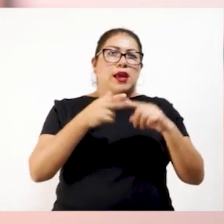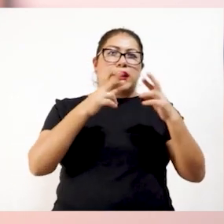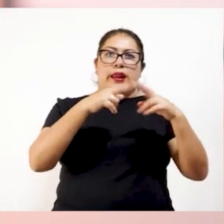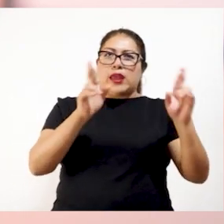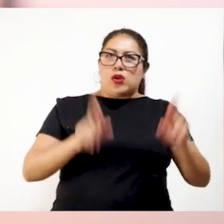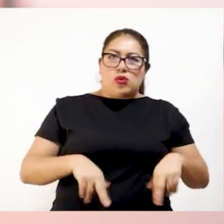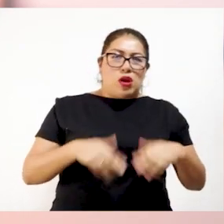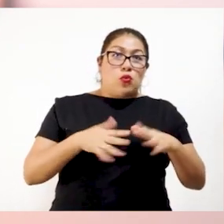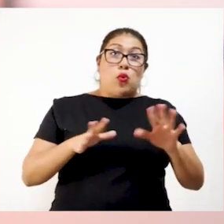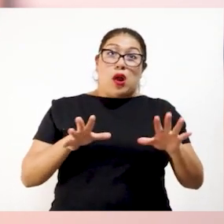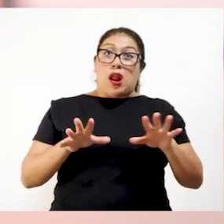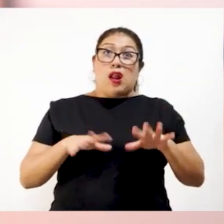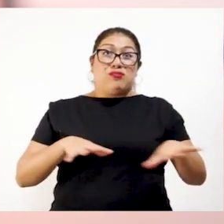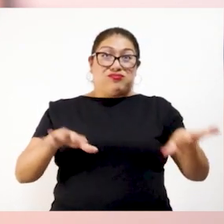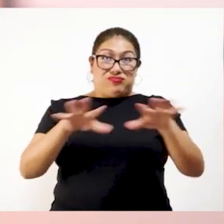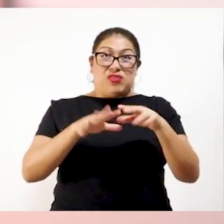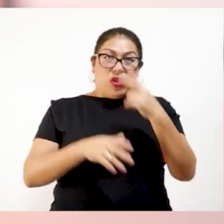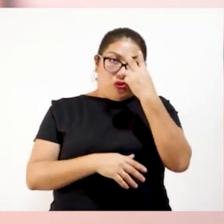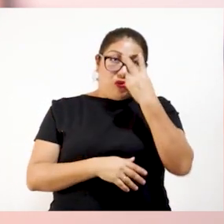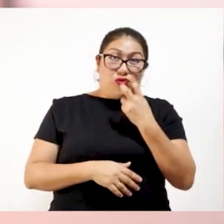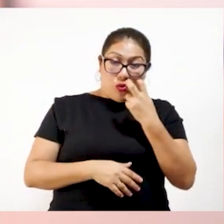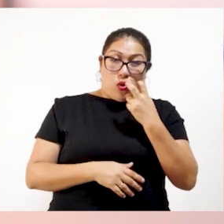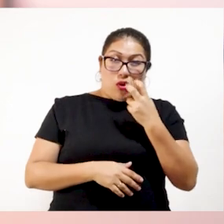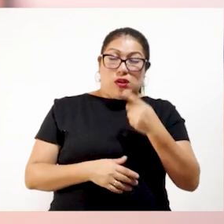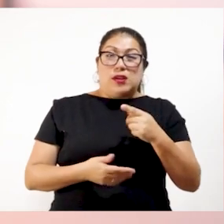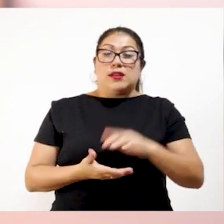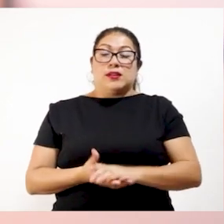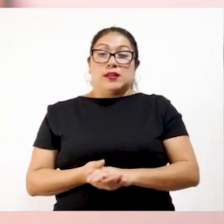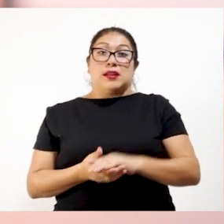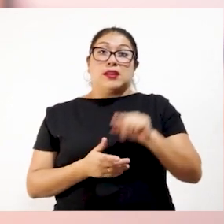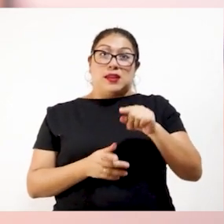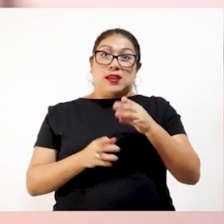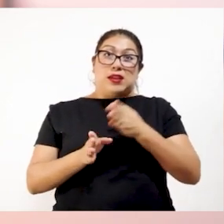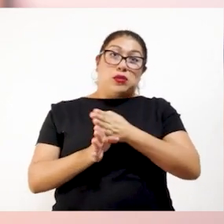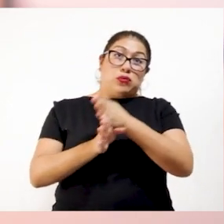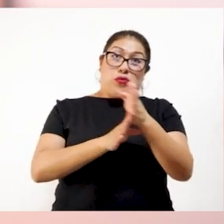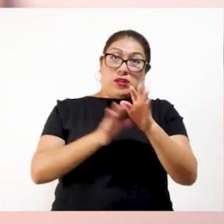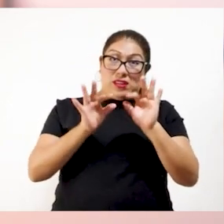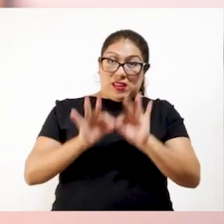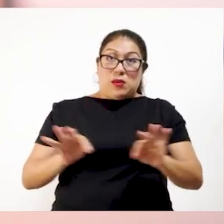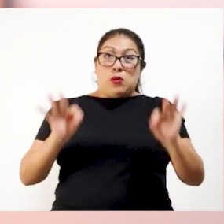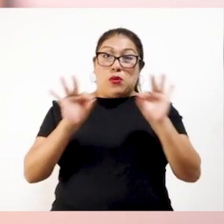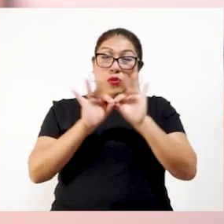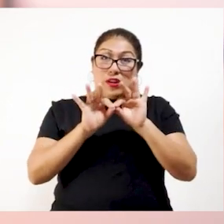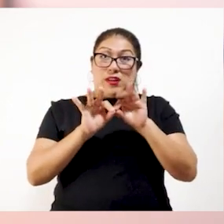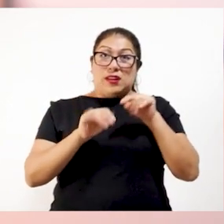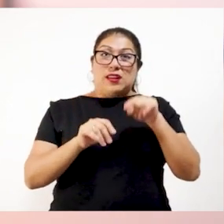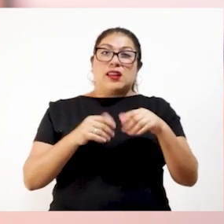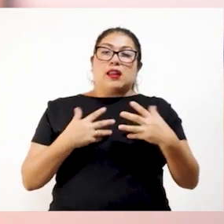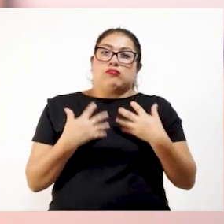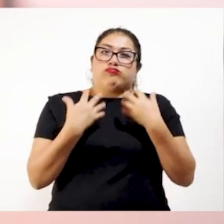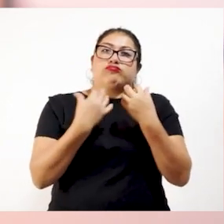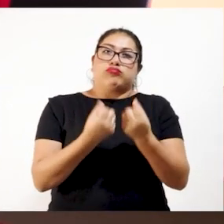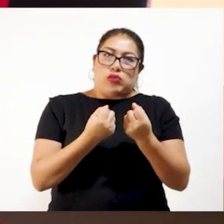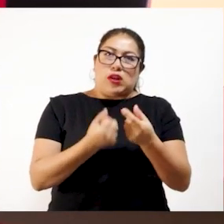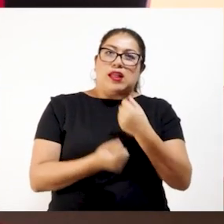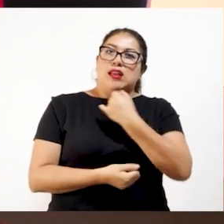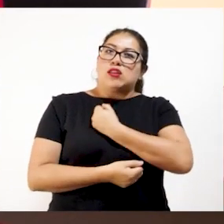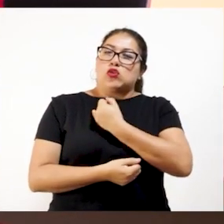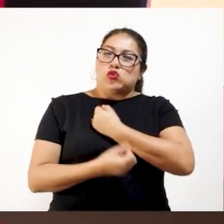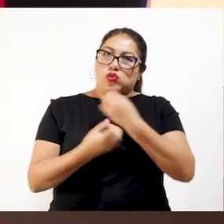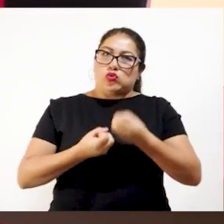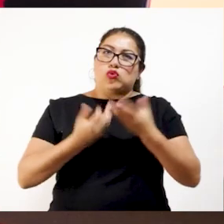nacional, regional, a través de una línea importante, como decía, y transversal, que es el